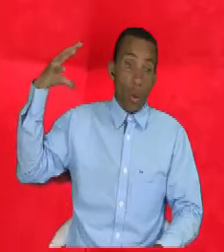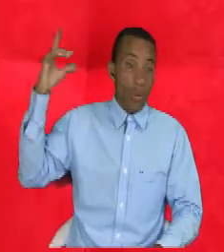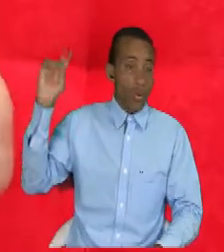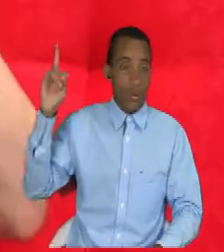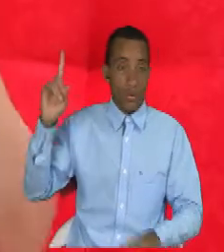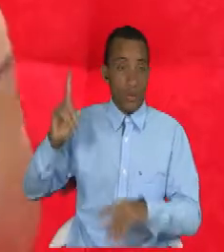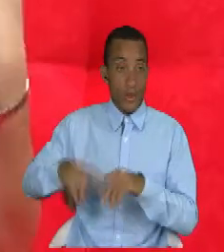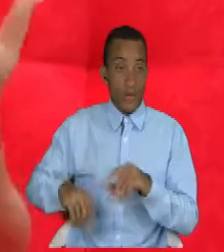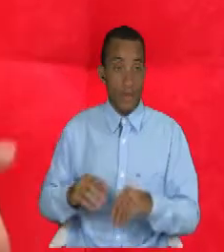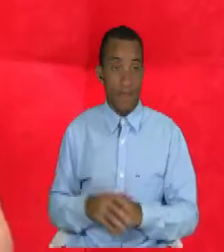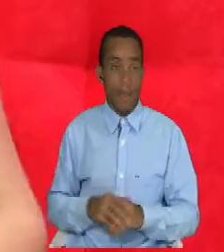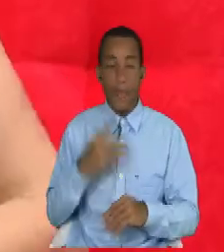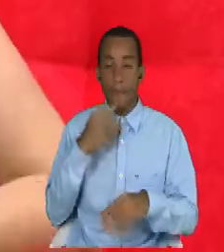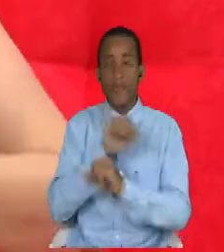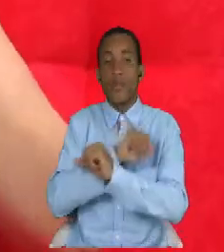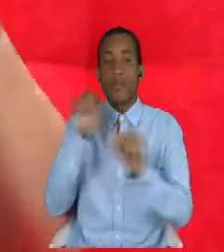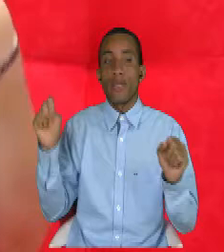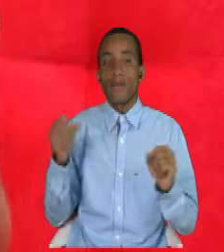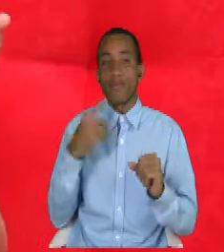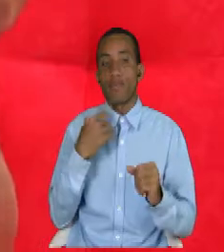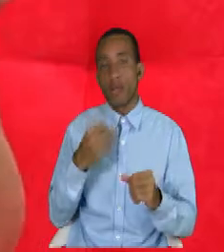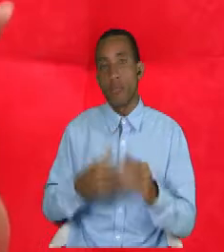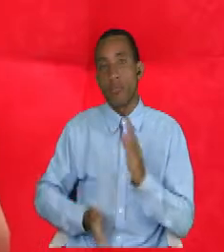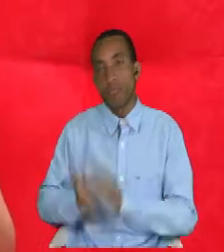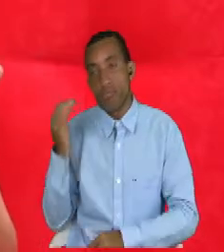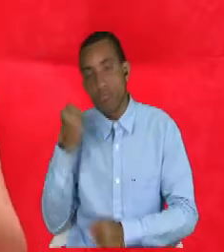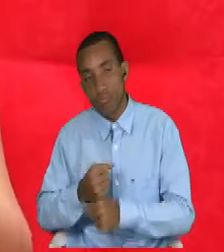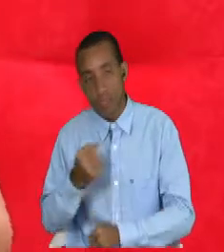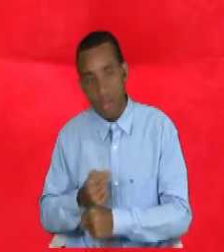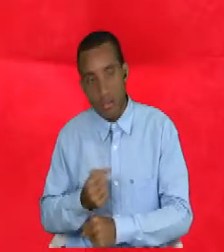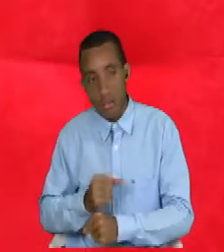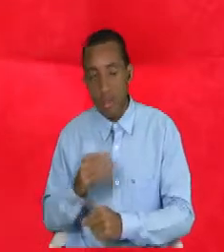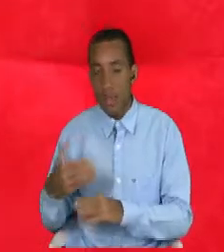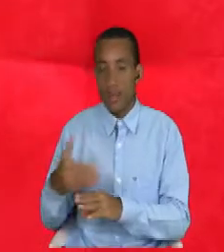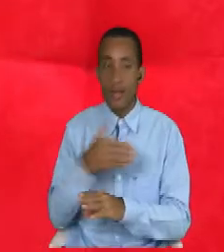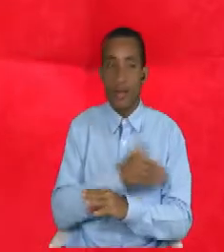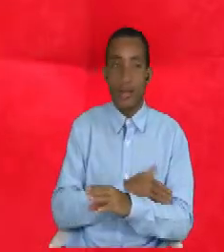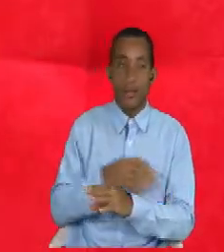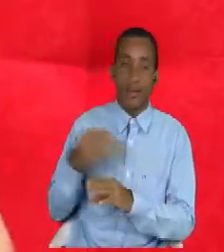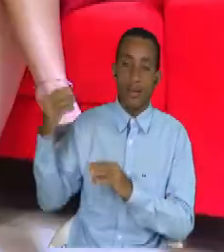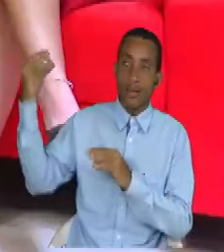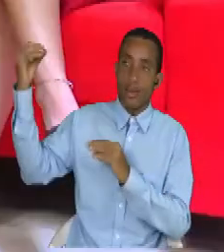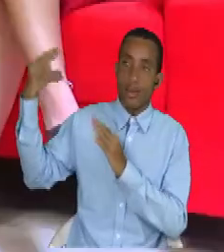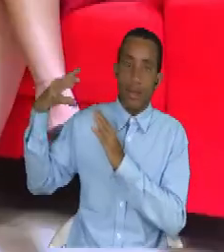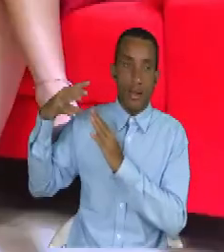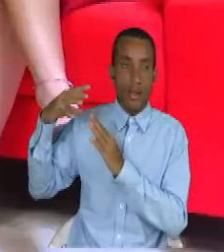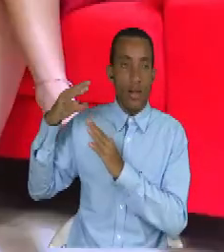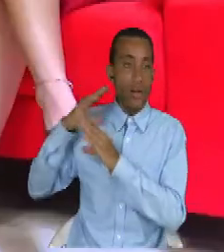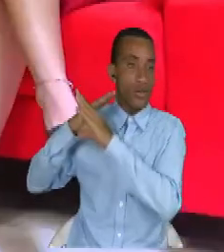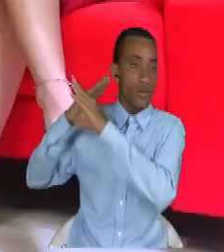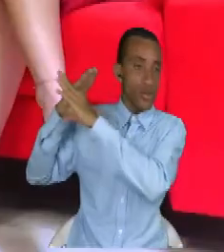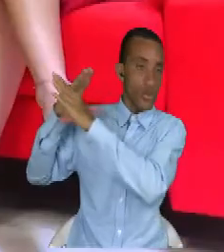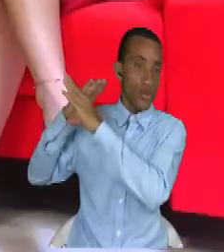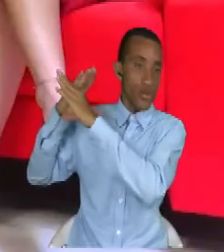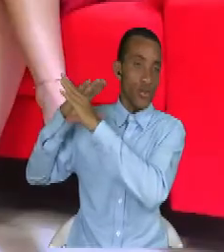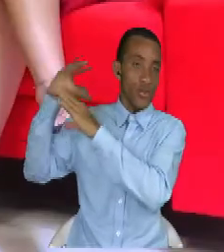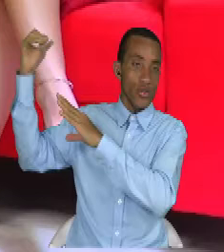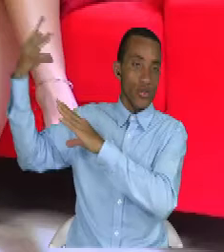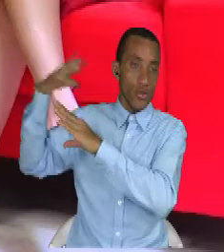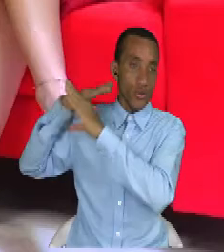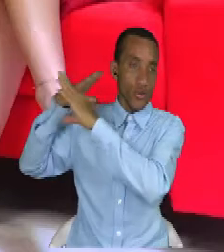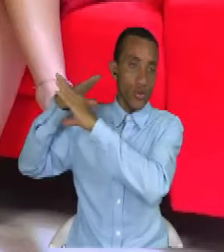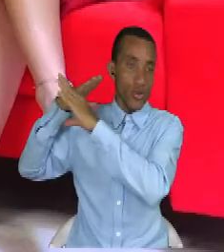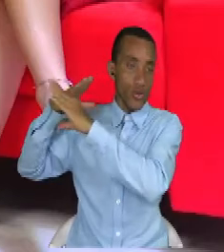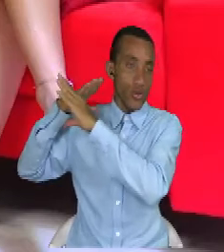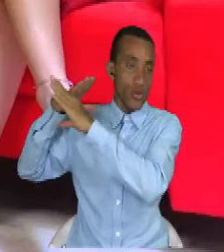mañana cuando ya nos disponemos a elaborar o nos disponemos entonces nos vamos a aplicar el bloqueador solar que nos va a proteger también el